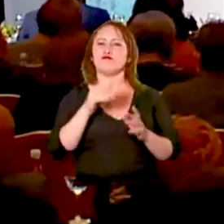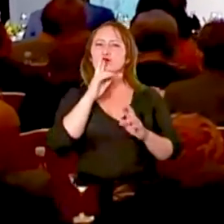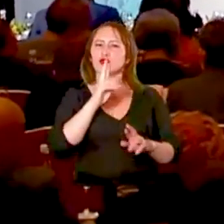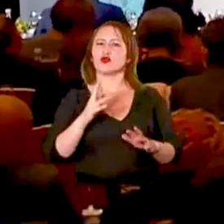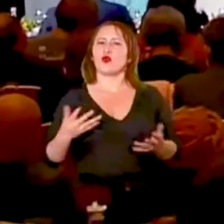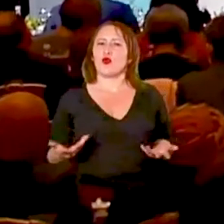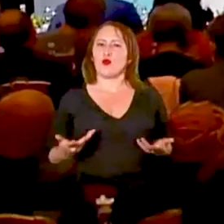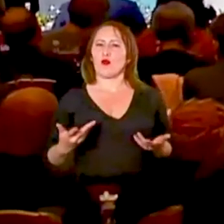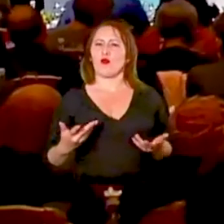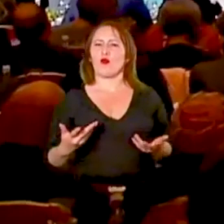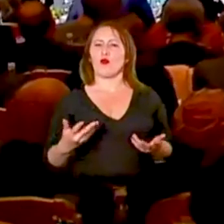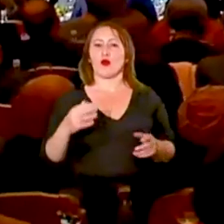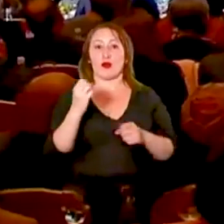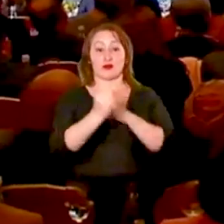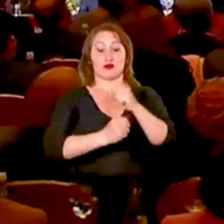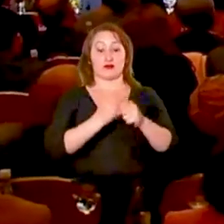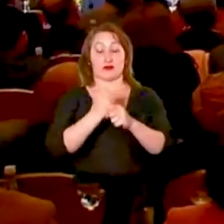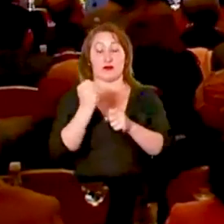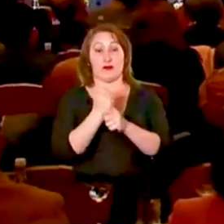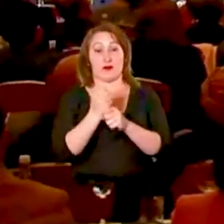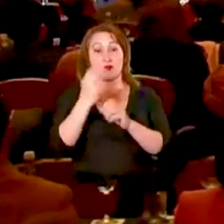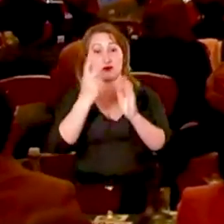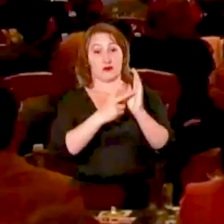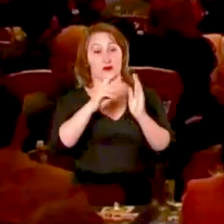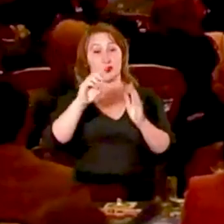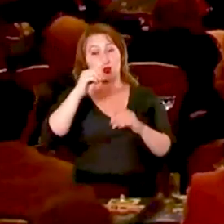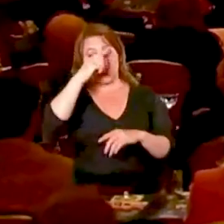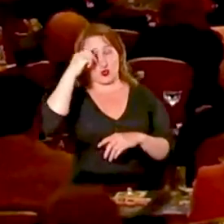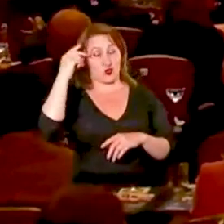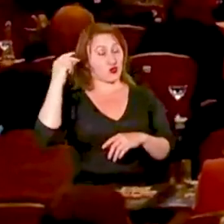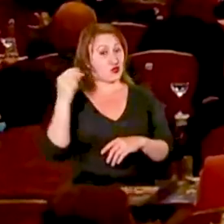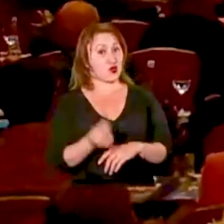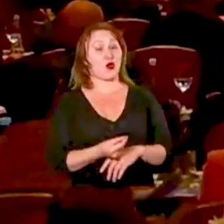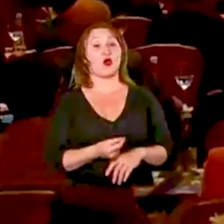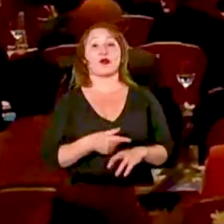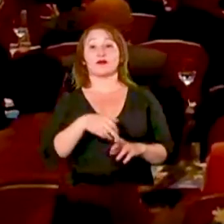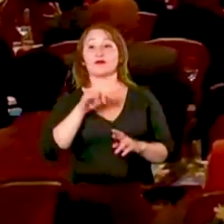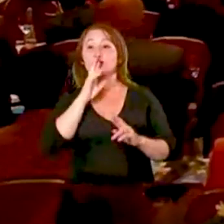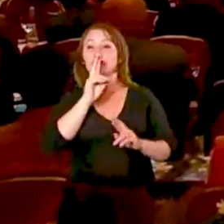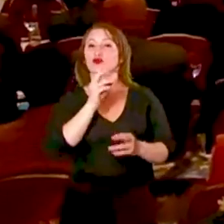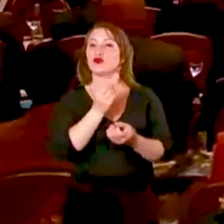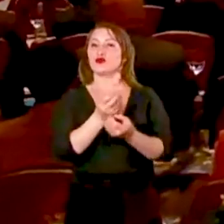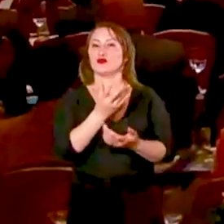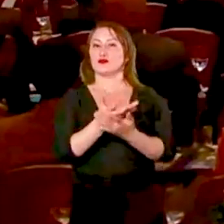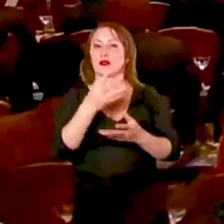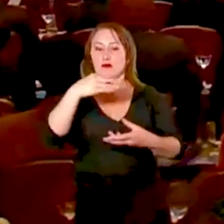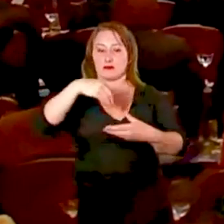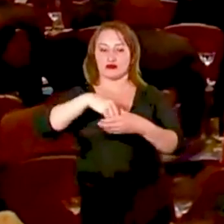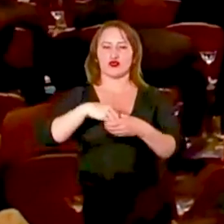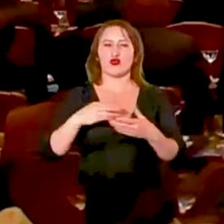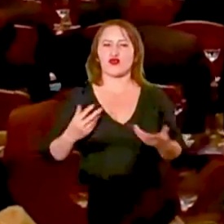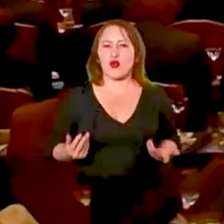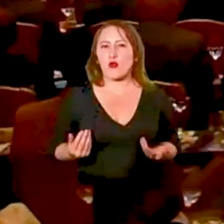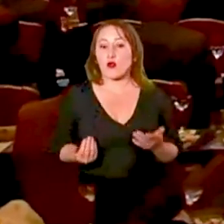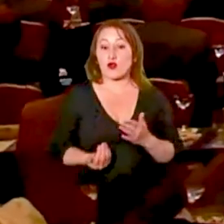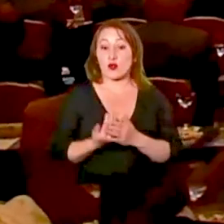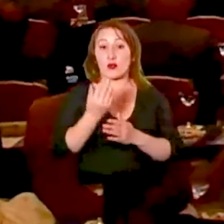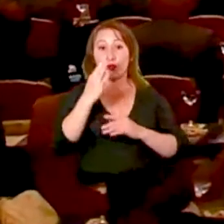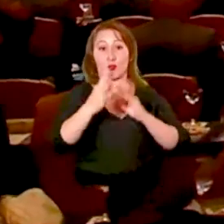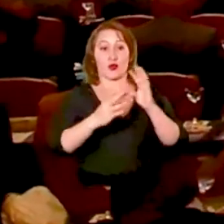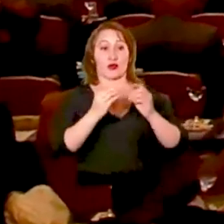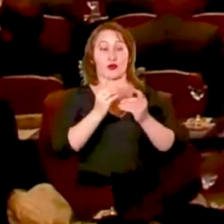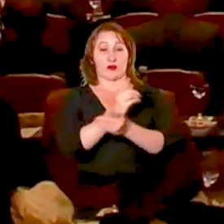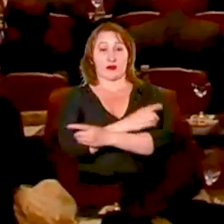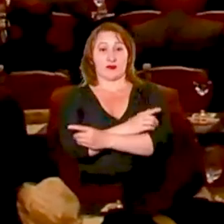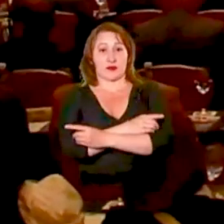un arduo año de trabajo, el 2021, para poder tener los resultados y reestructurar internamente al nuevo código